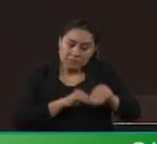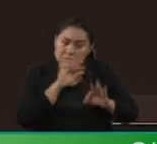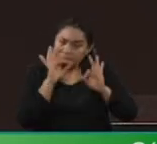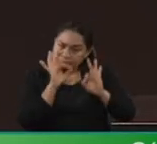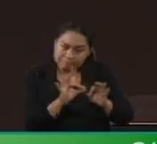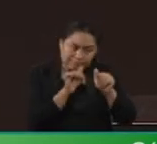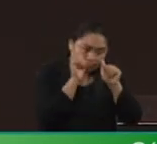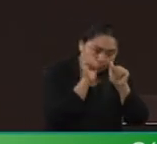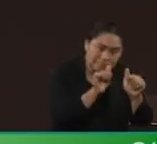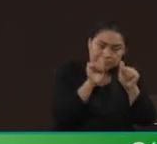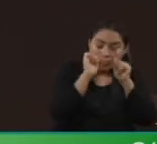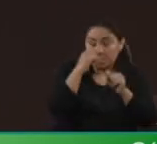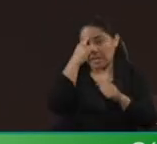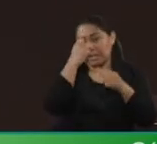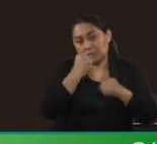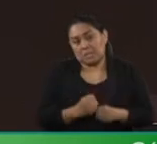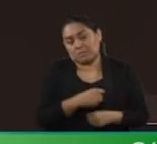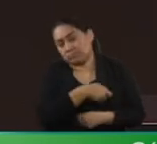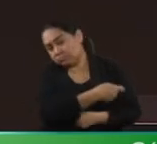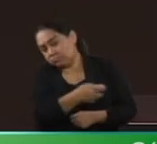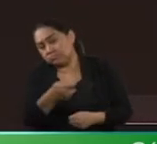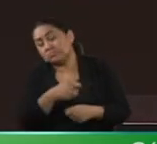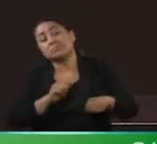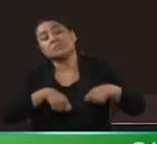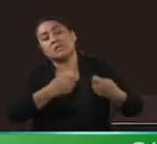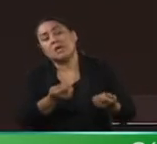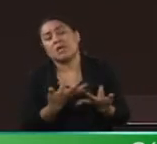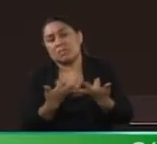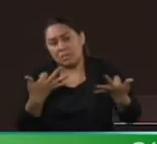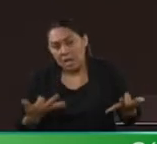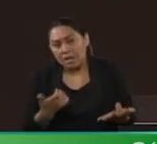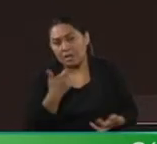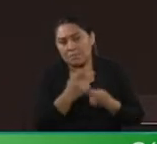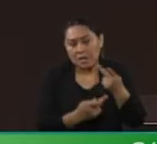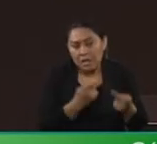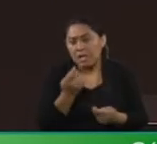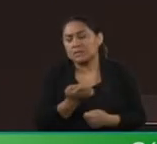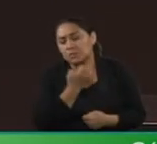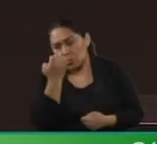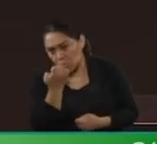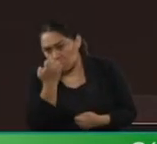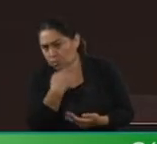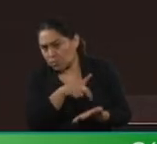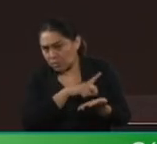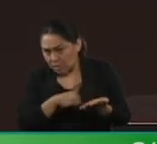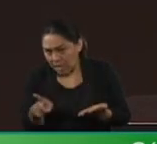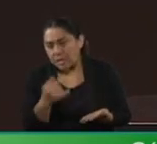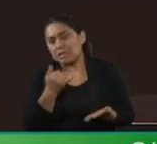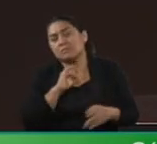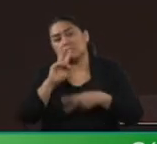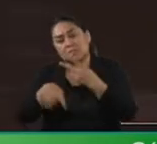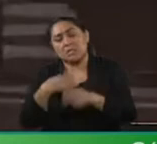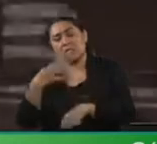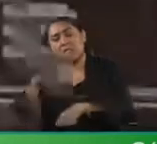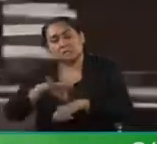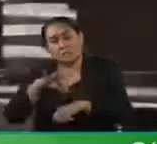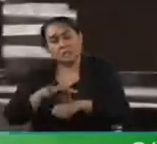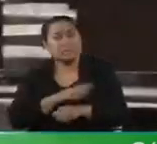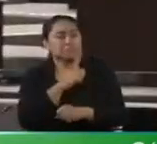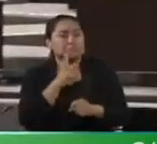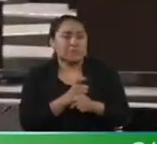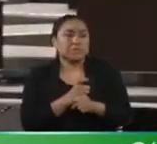políticas públicas que garanticen su acceso a la tierra, a los créditos, a la educación y a los servicios de salud, especialmente